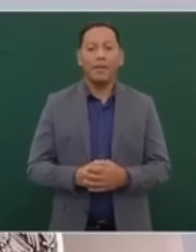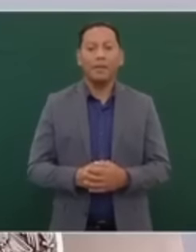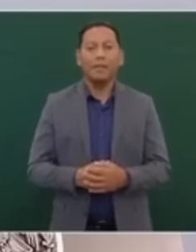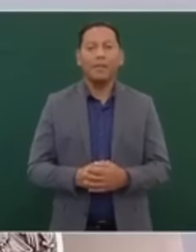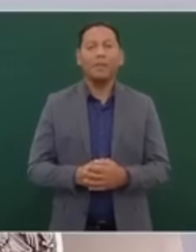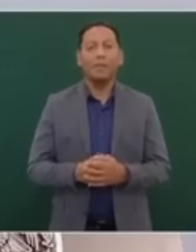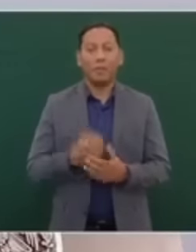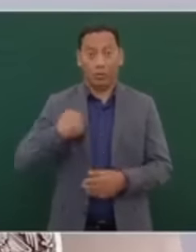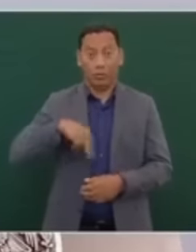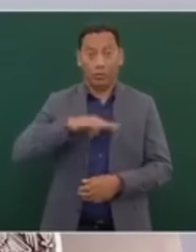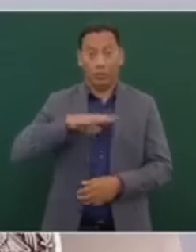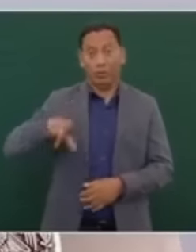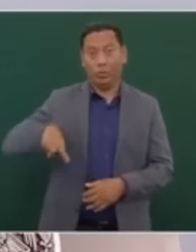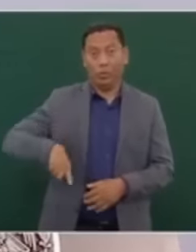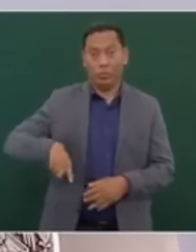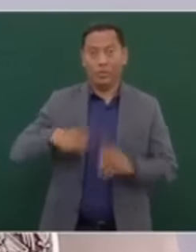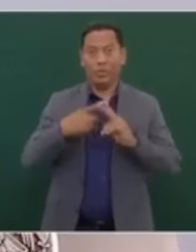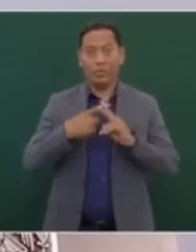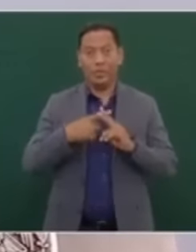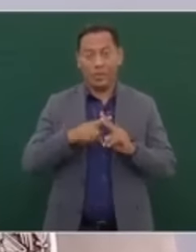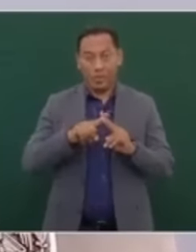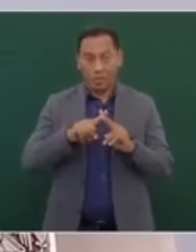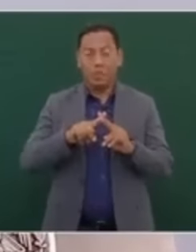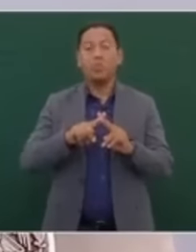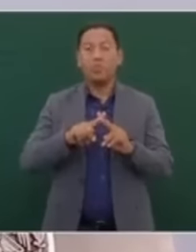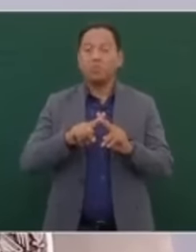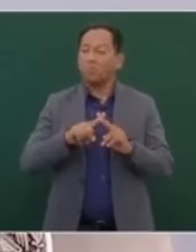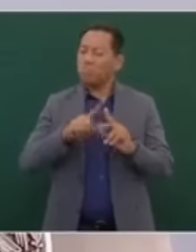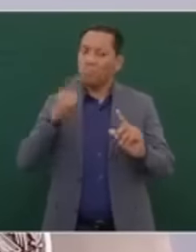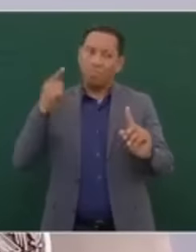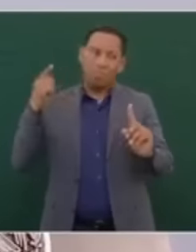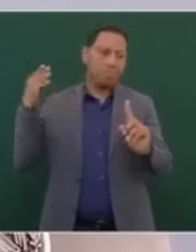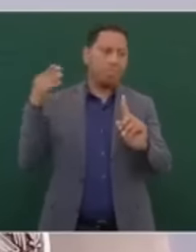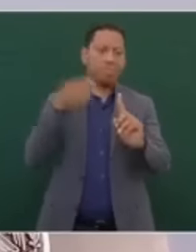iniciamos el gobierno, nos propusimos eso,